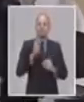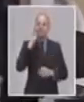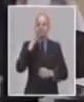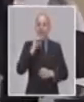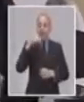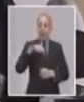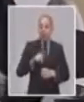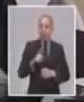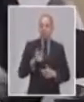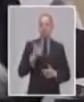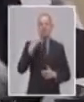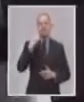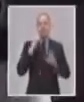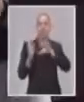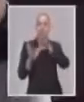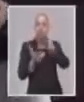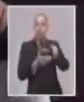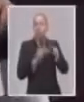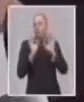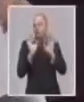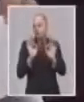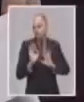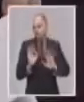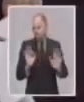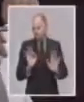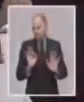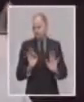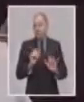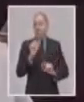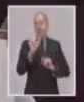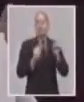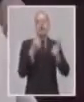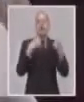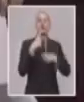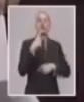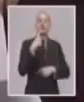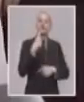las dinámicas que hoy se enfrenta a lo que algunos han dado por